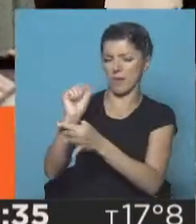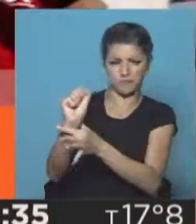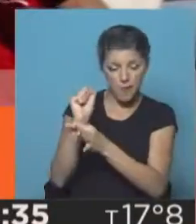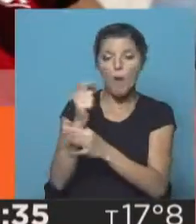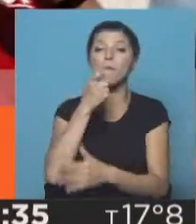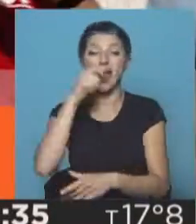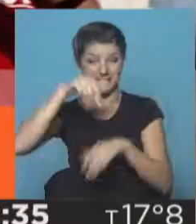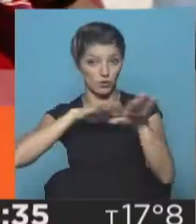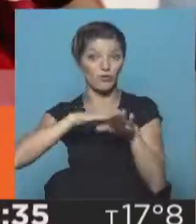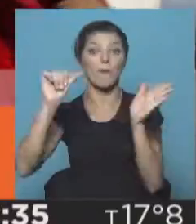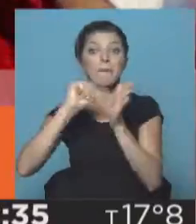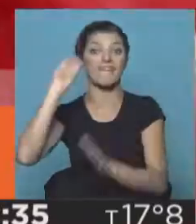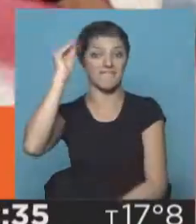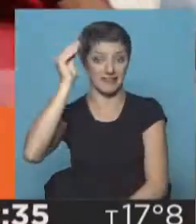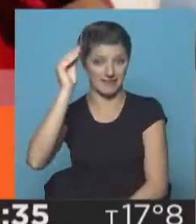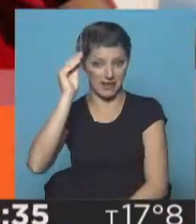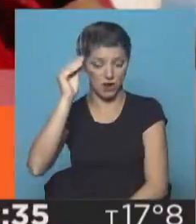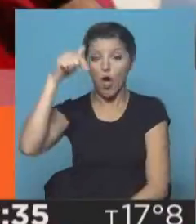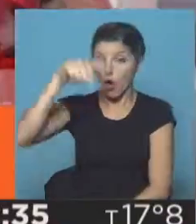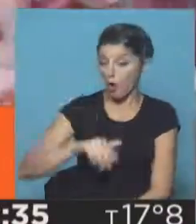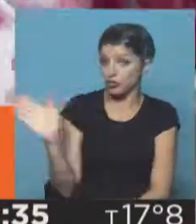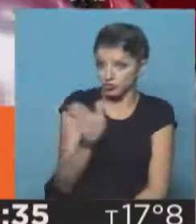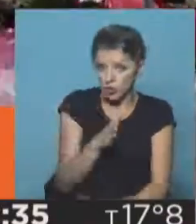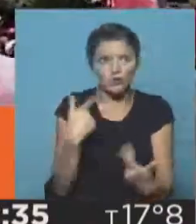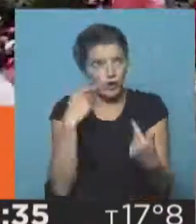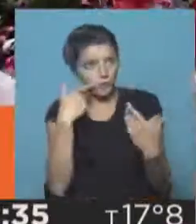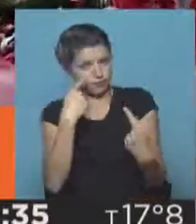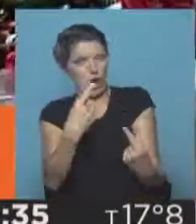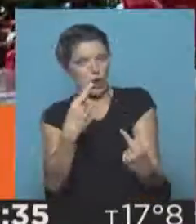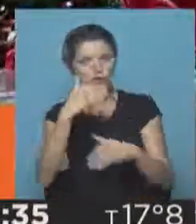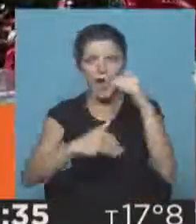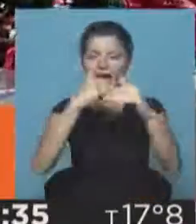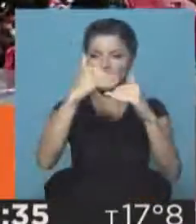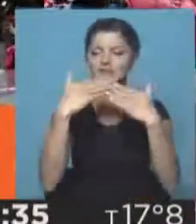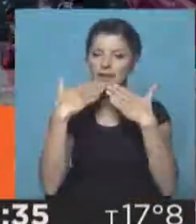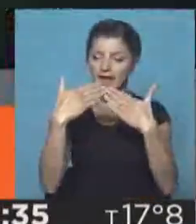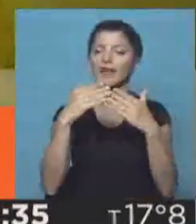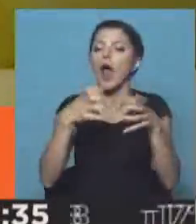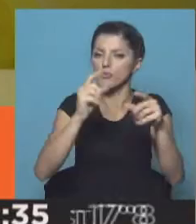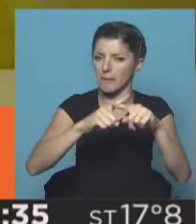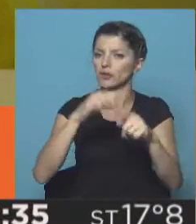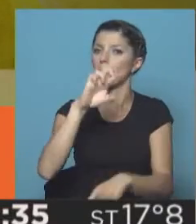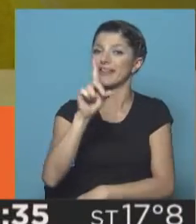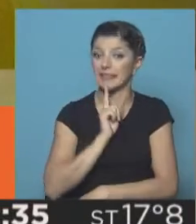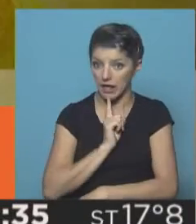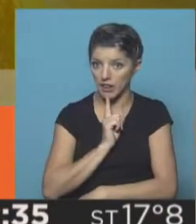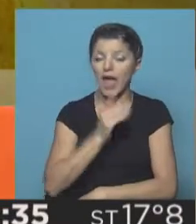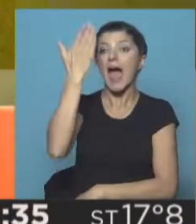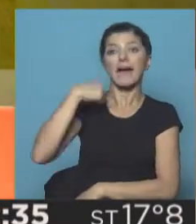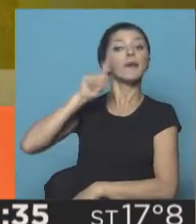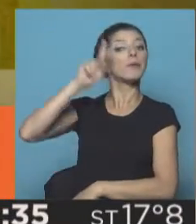Brasil. Nadie duda hoy de los avances sociales que propició el gobierno del PT. En 1999,